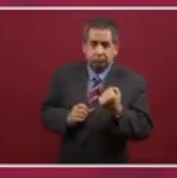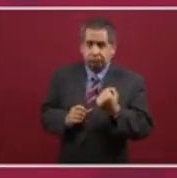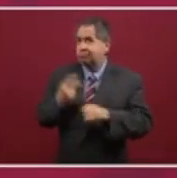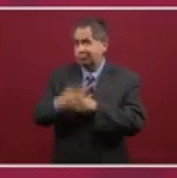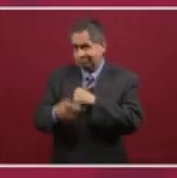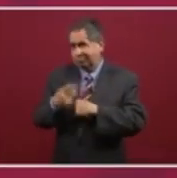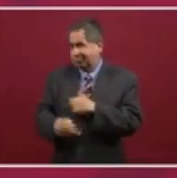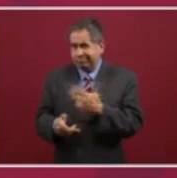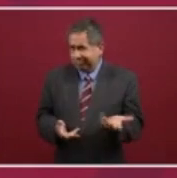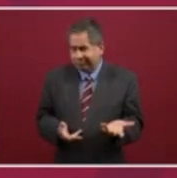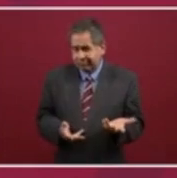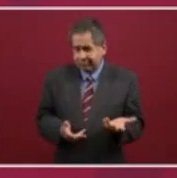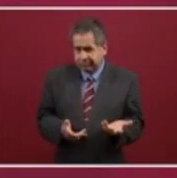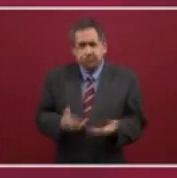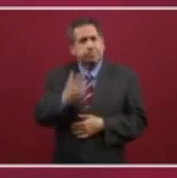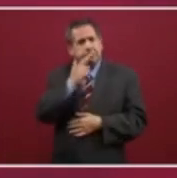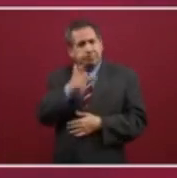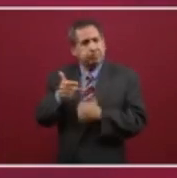peligro.